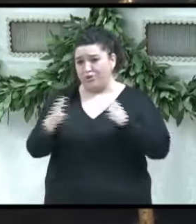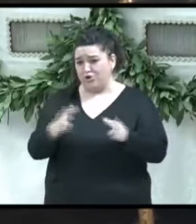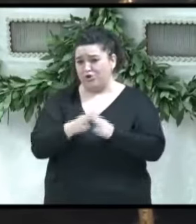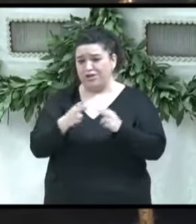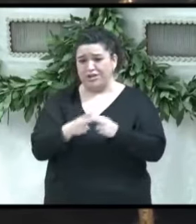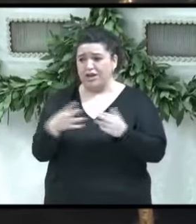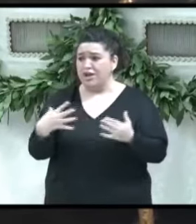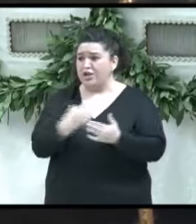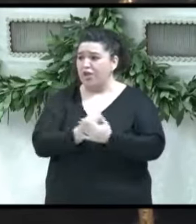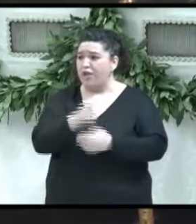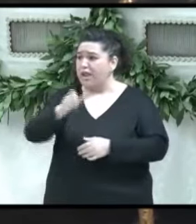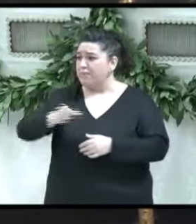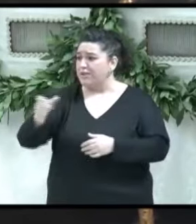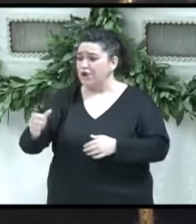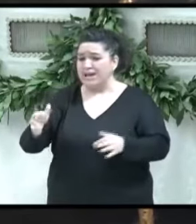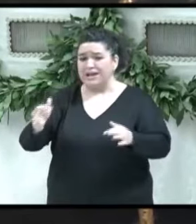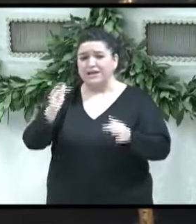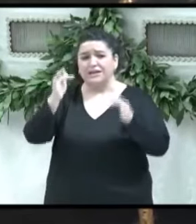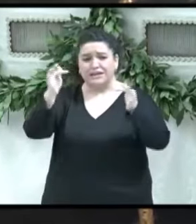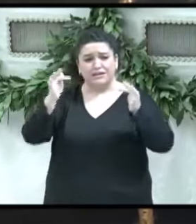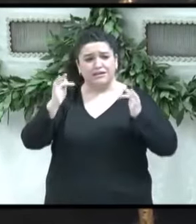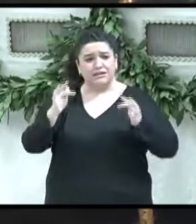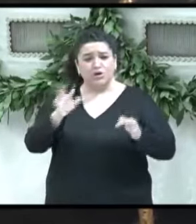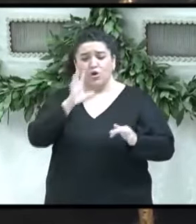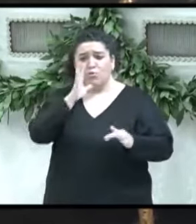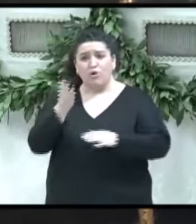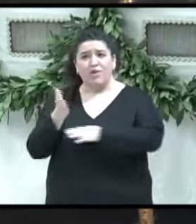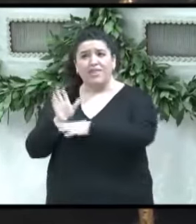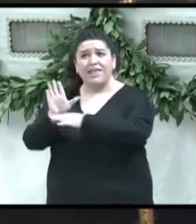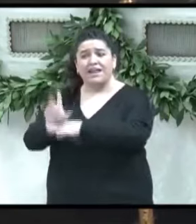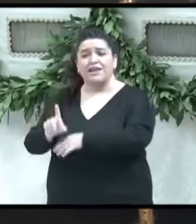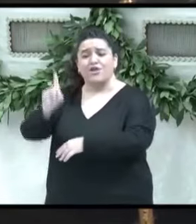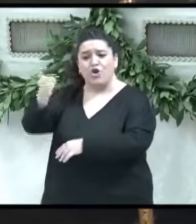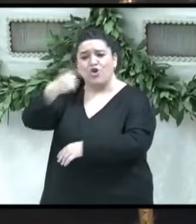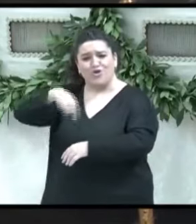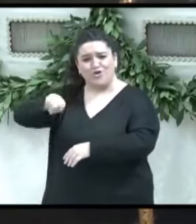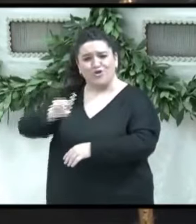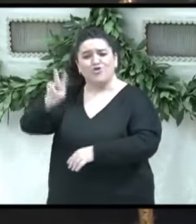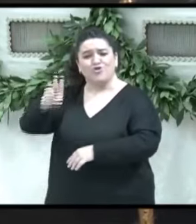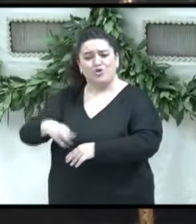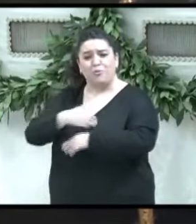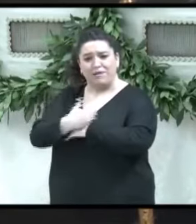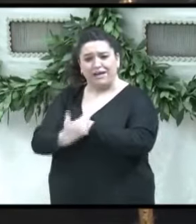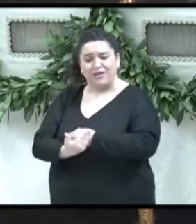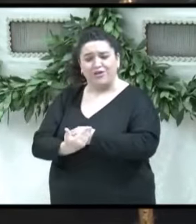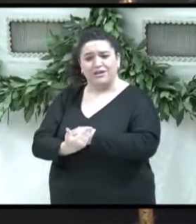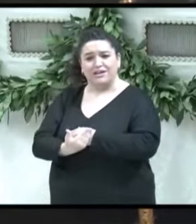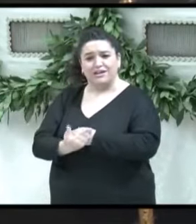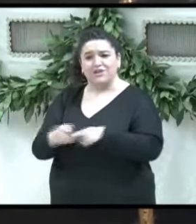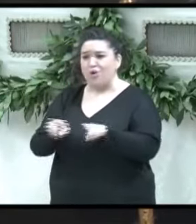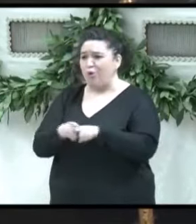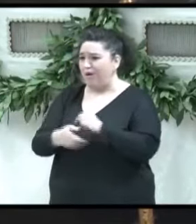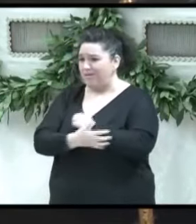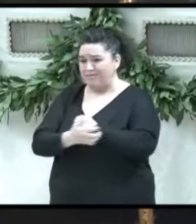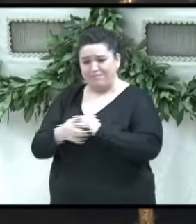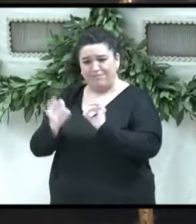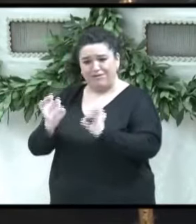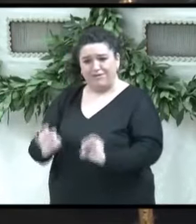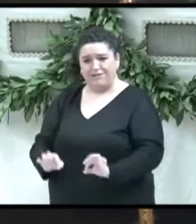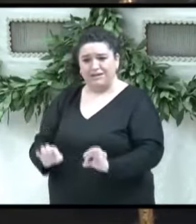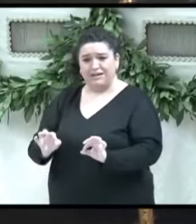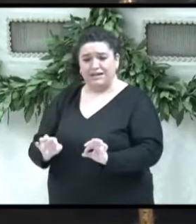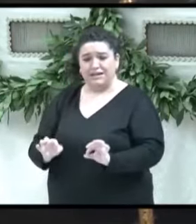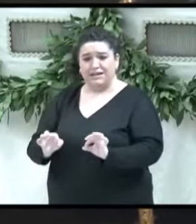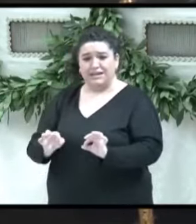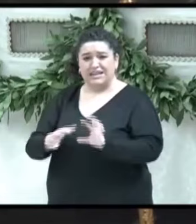tenemos Este título porque delante de Dios somos pecadores y es la mayor pobreza no tener